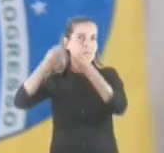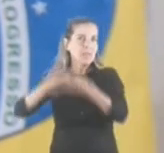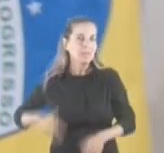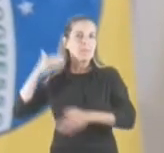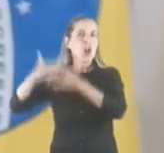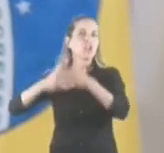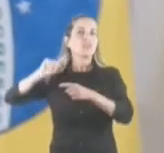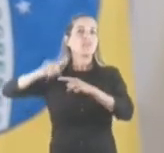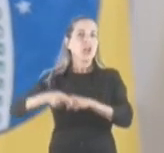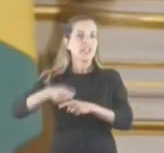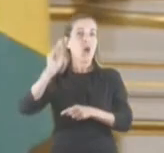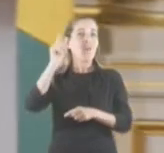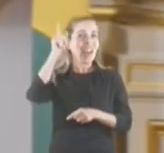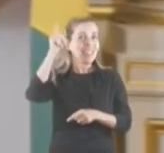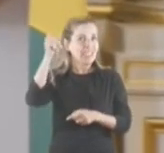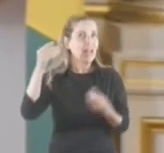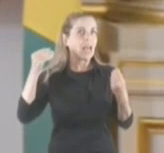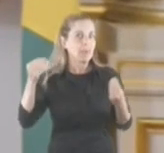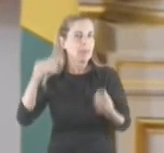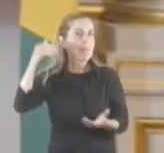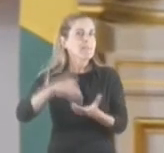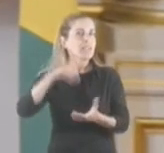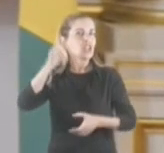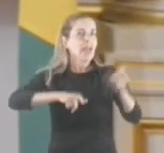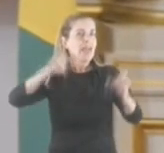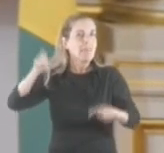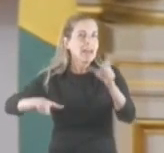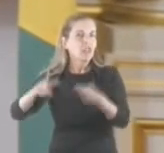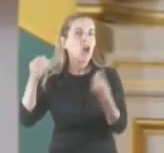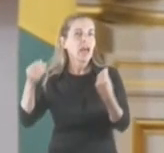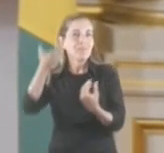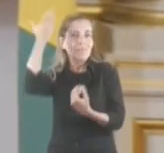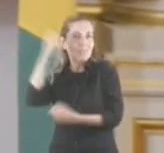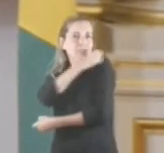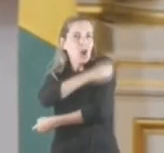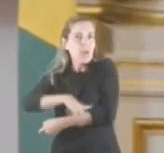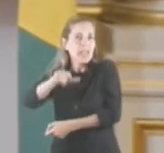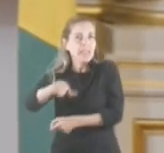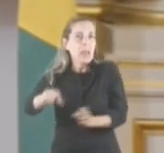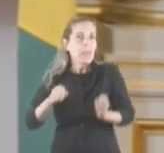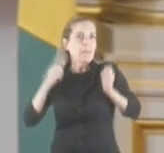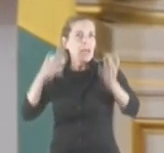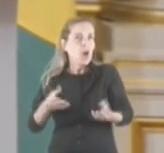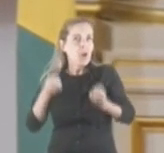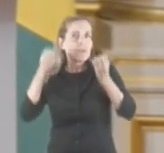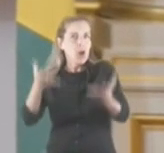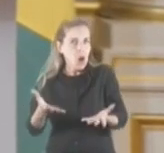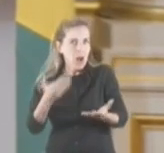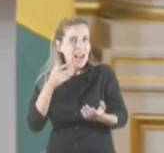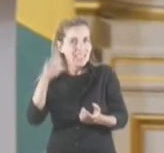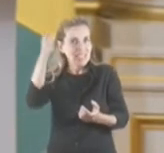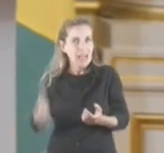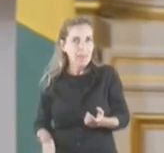que sacó a millones de personas brasileras de la pobreza. Eu vi há décadas atrás como